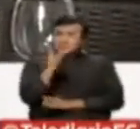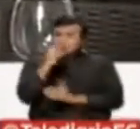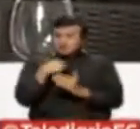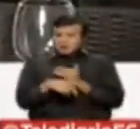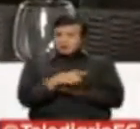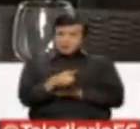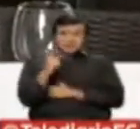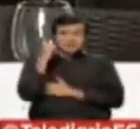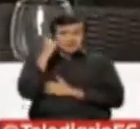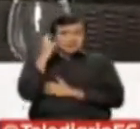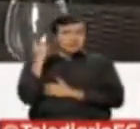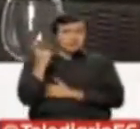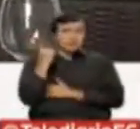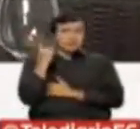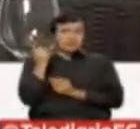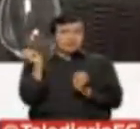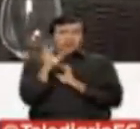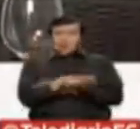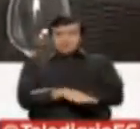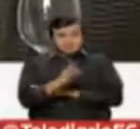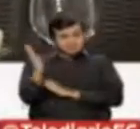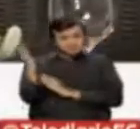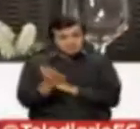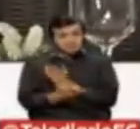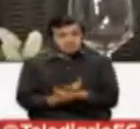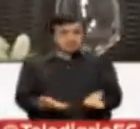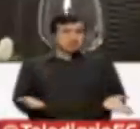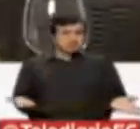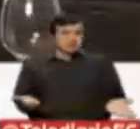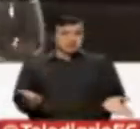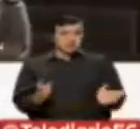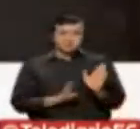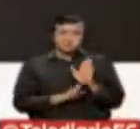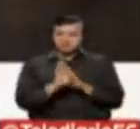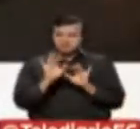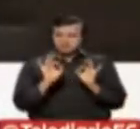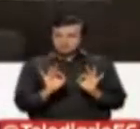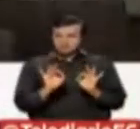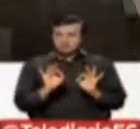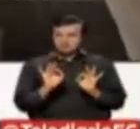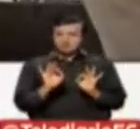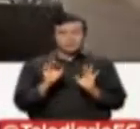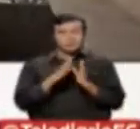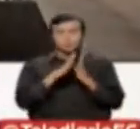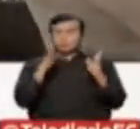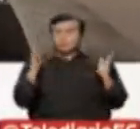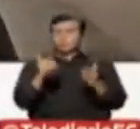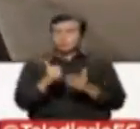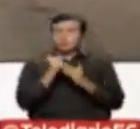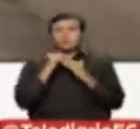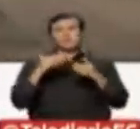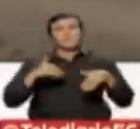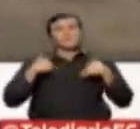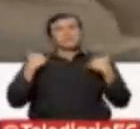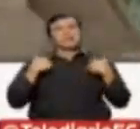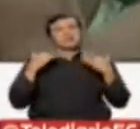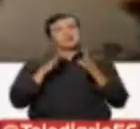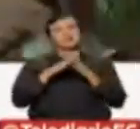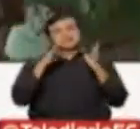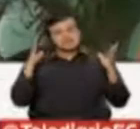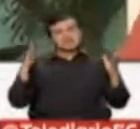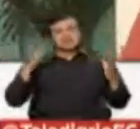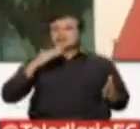no cuesta nada no y que va a rendir mucho los beneficios y las alegrías son inmensas